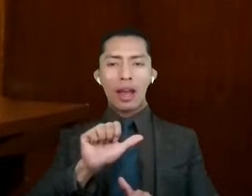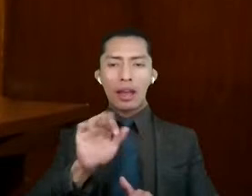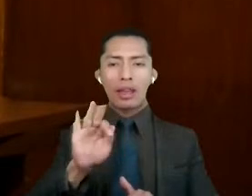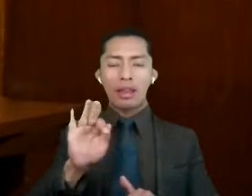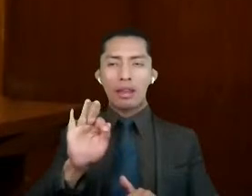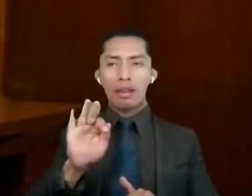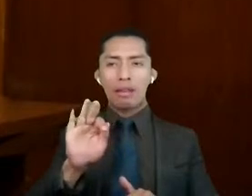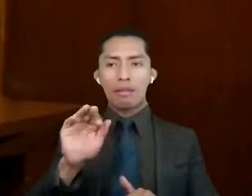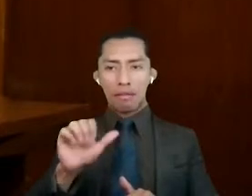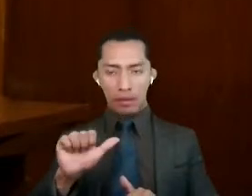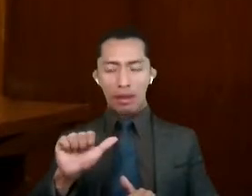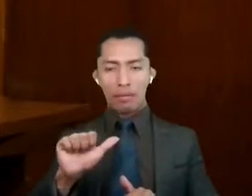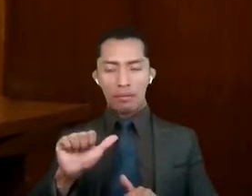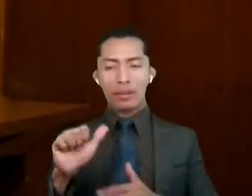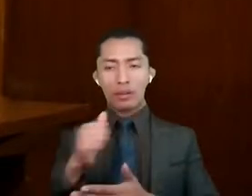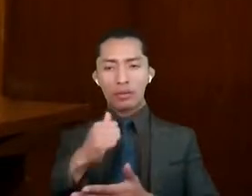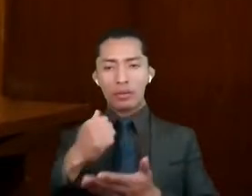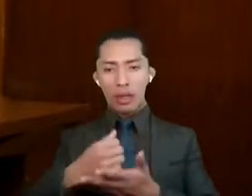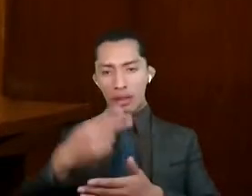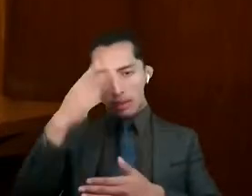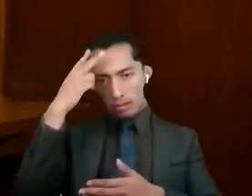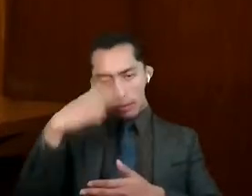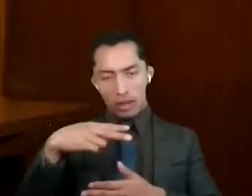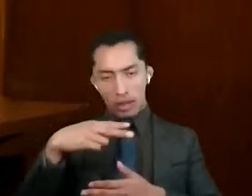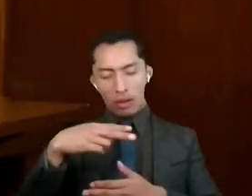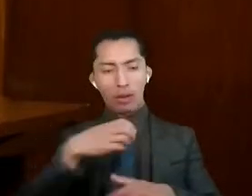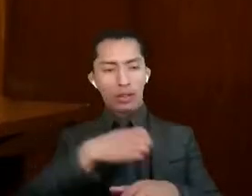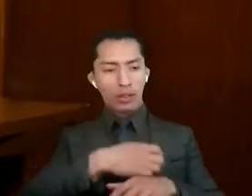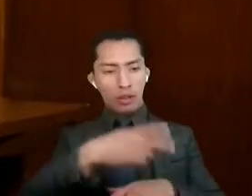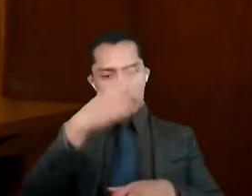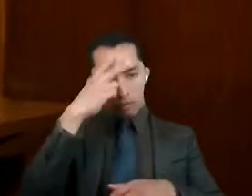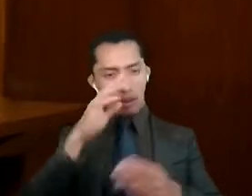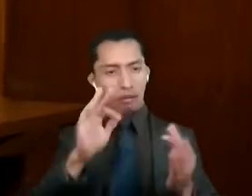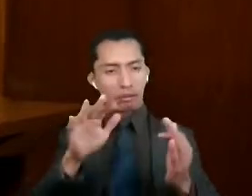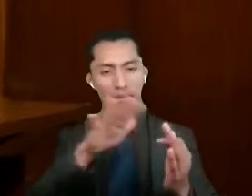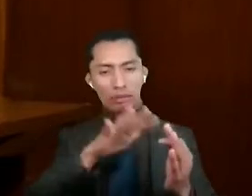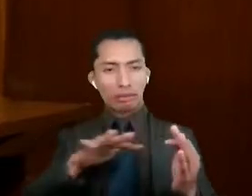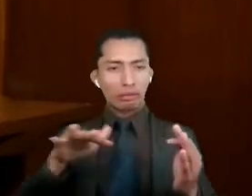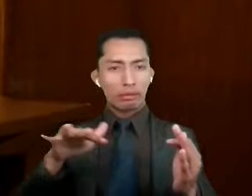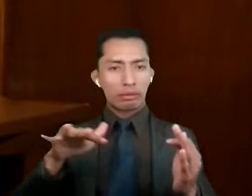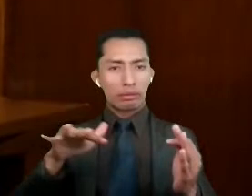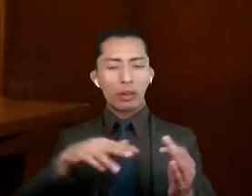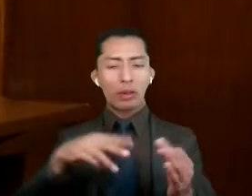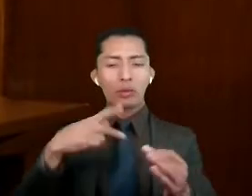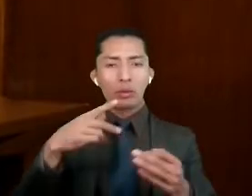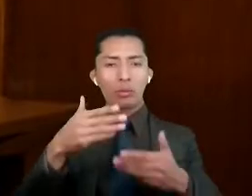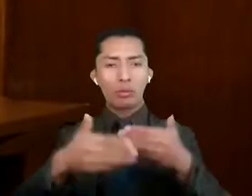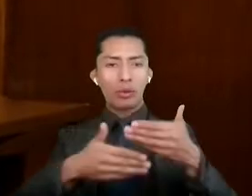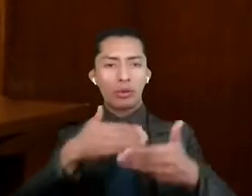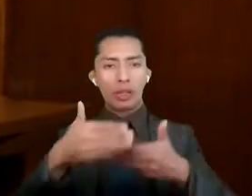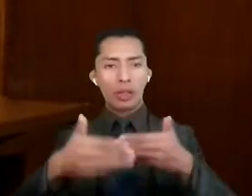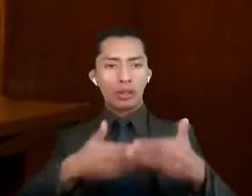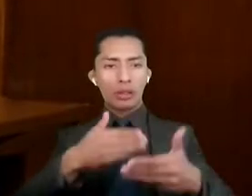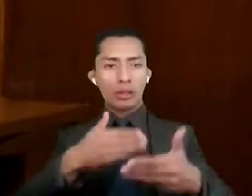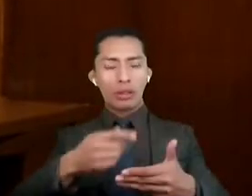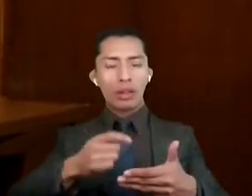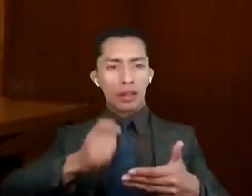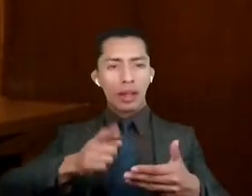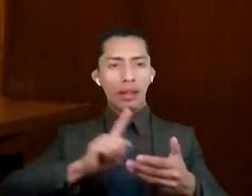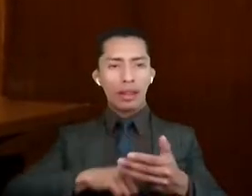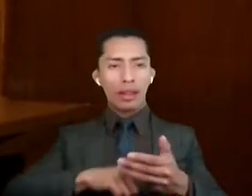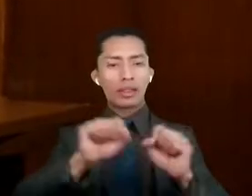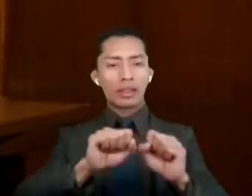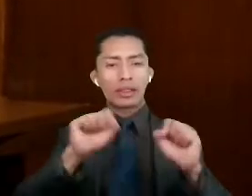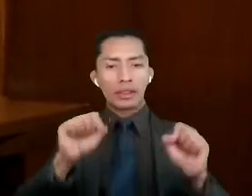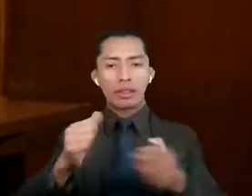México y a la zona metropolitana del Valle de México es parte del proceso de la consolidación del sistema